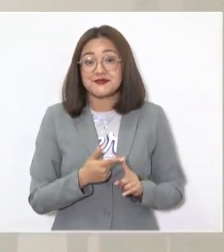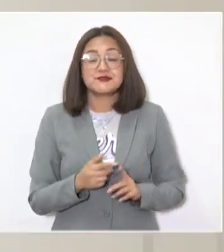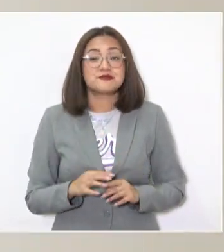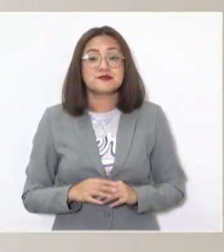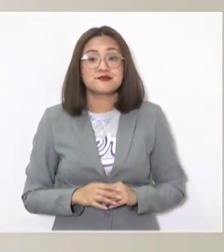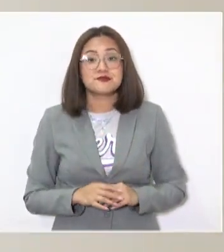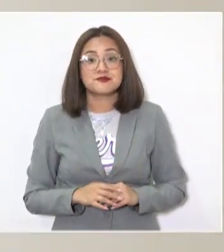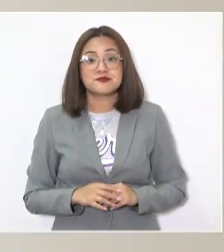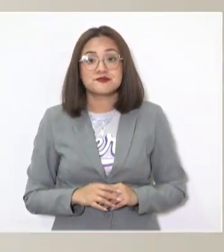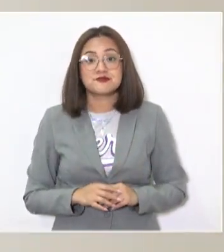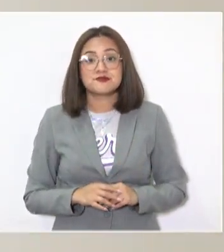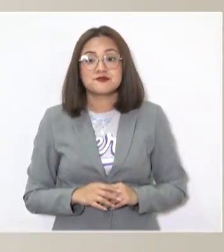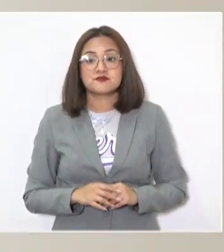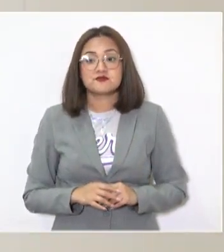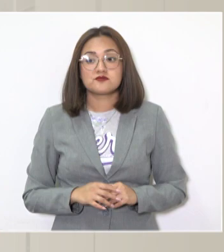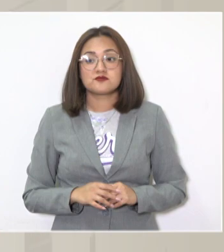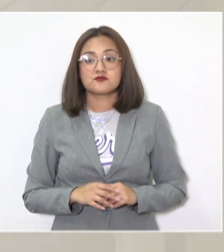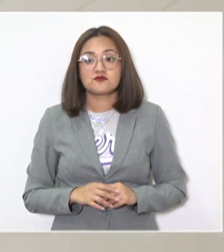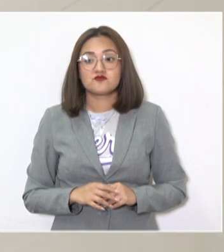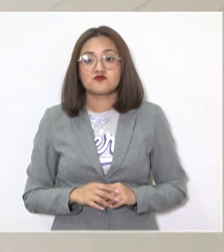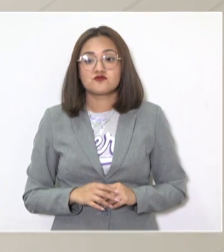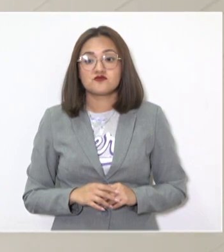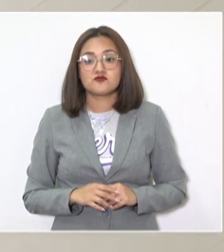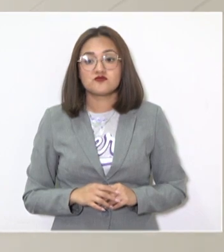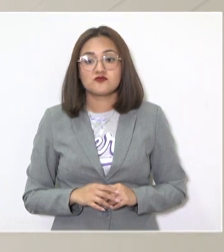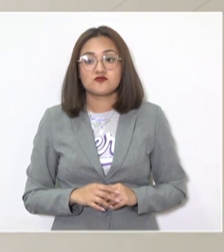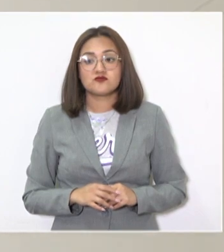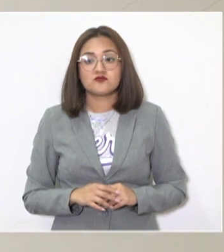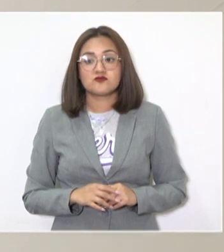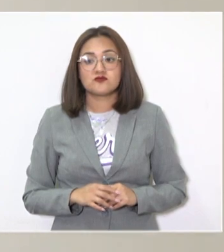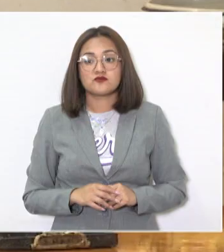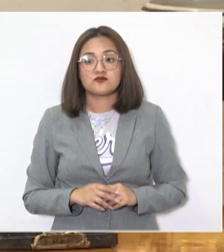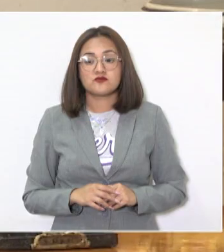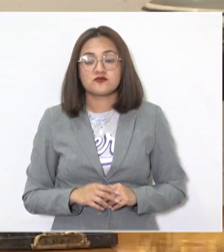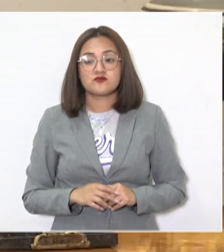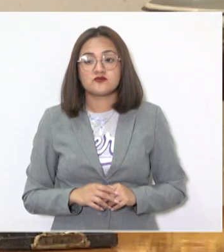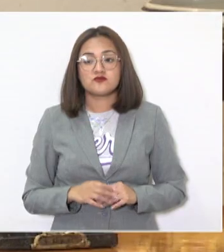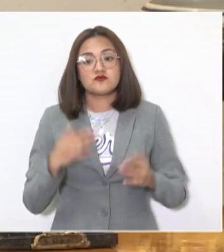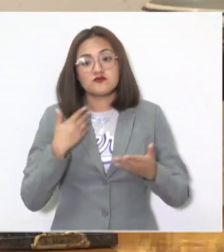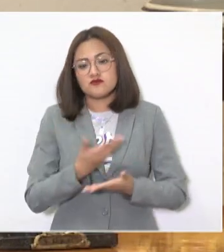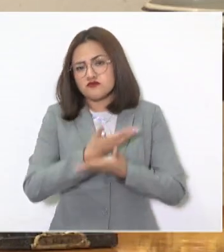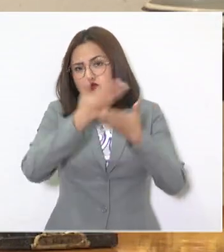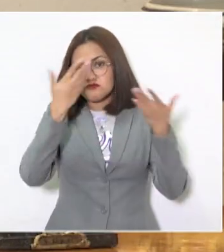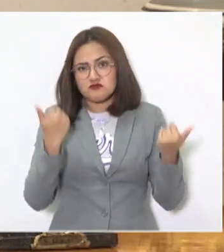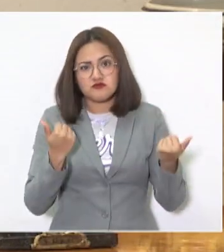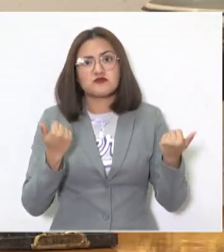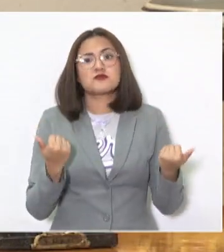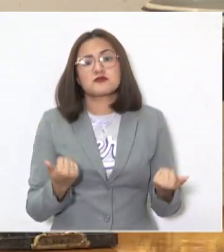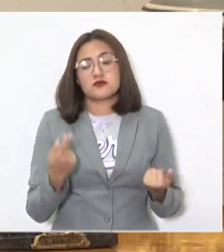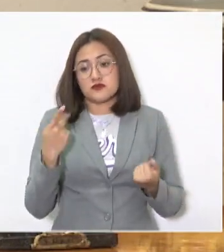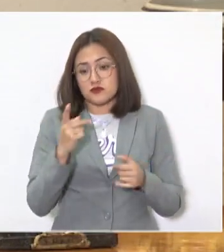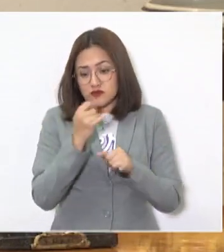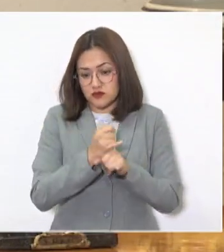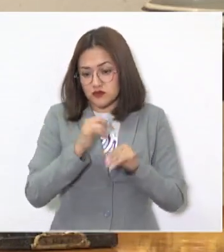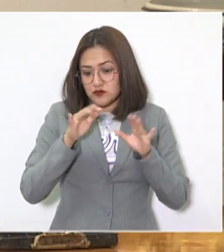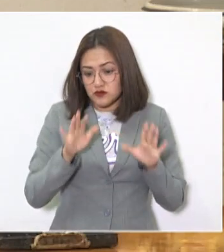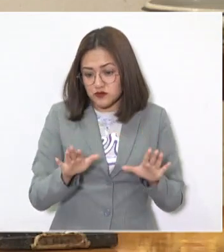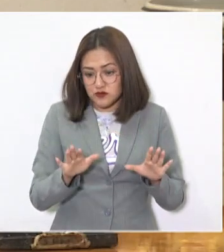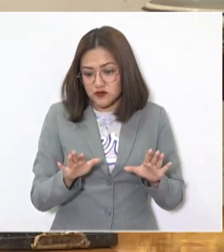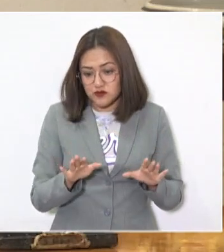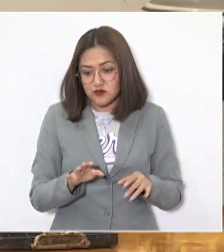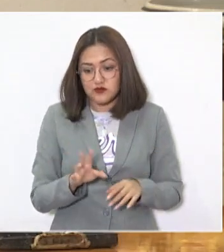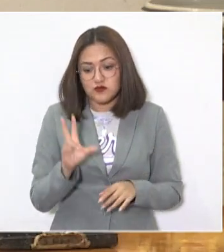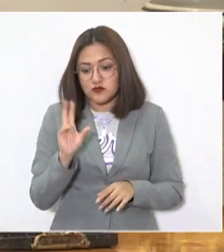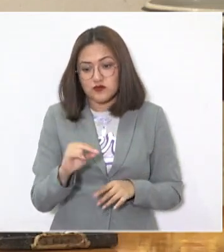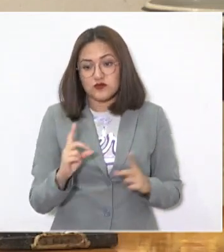Los operadores y movilizadores infiltrados en Movimiento Ciudadano. Pues mira, no sé de esa información, ni voy